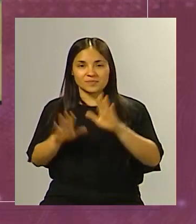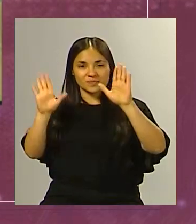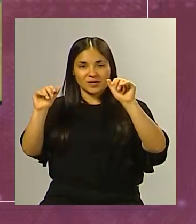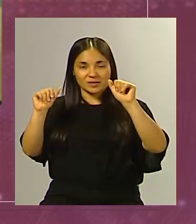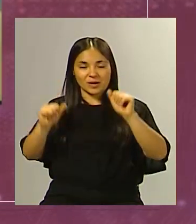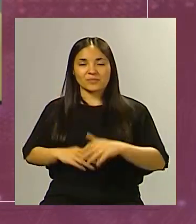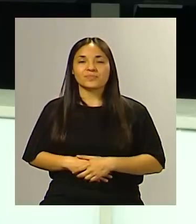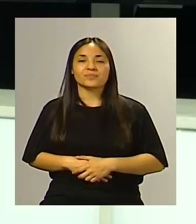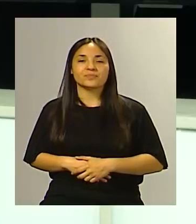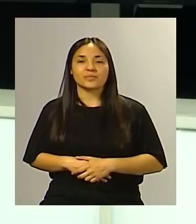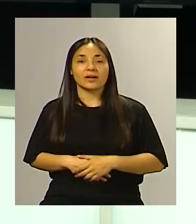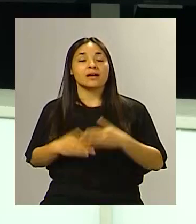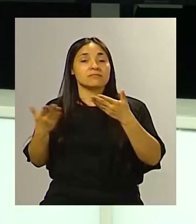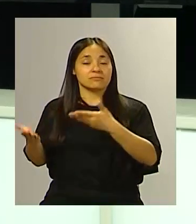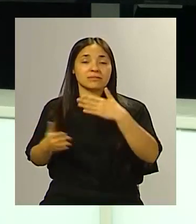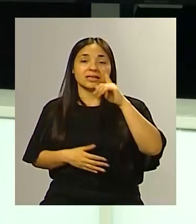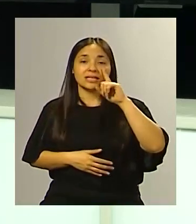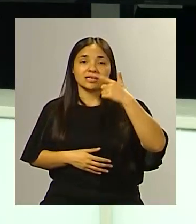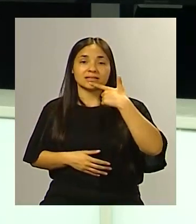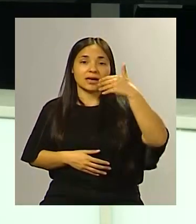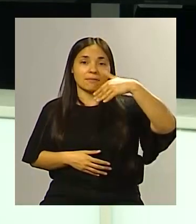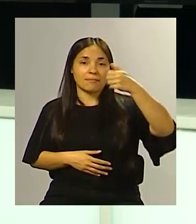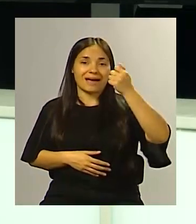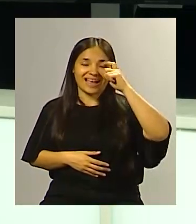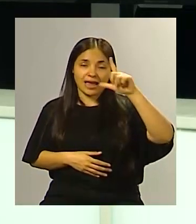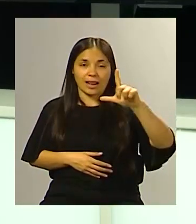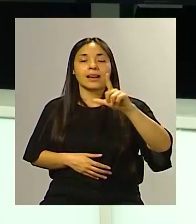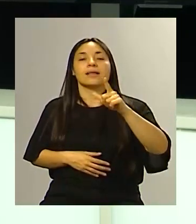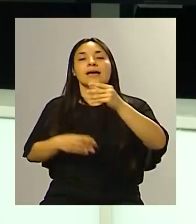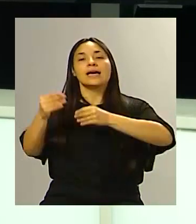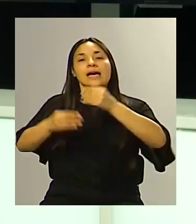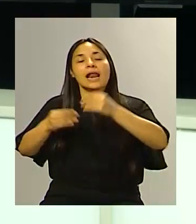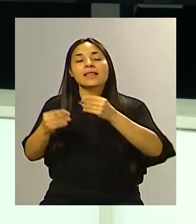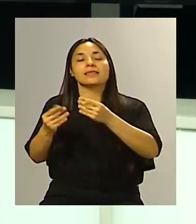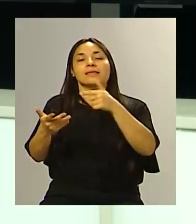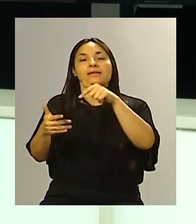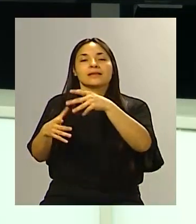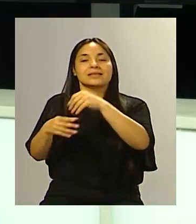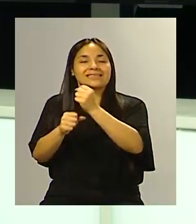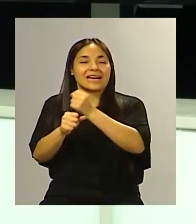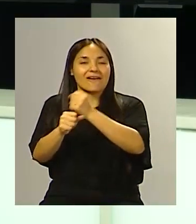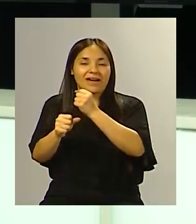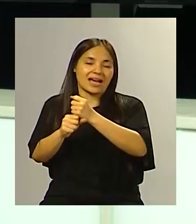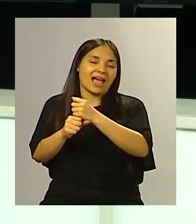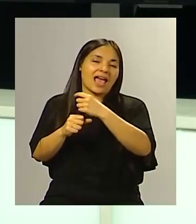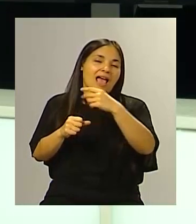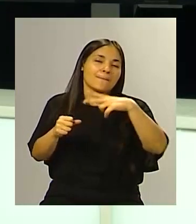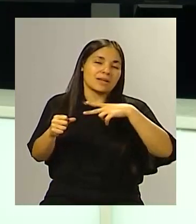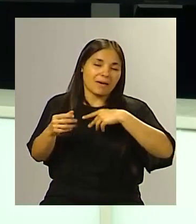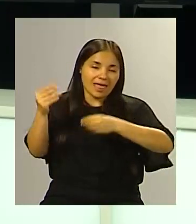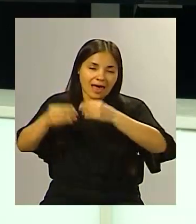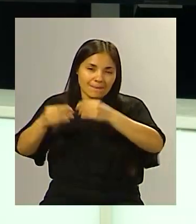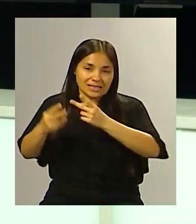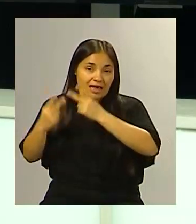Gracias, hasta luego. Buenas noches. Así pasaba Ismael Geredus, gerente de la agencia de viajes Wolf Travel, hablando de viajes de egresados. Nosotros,